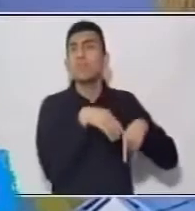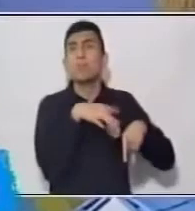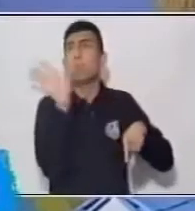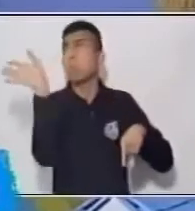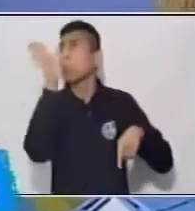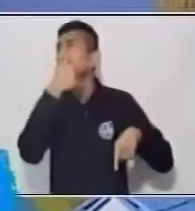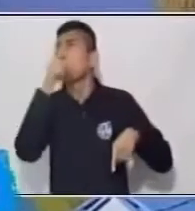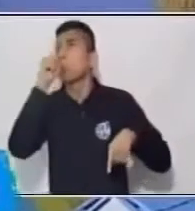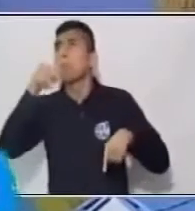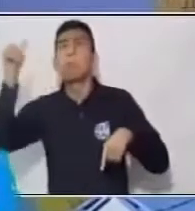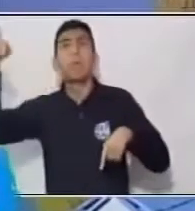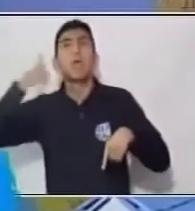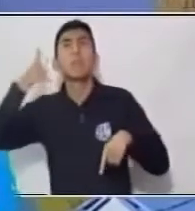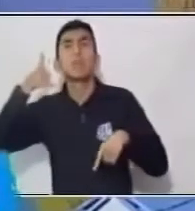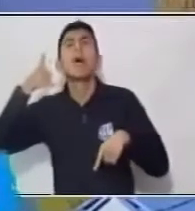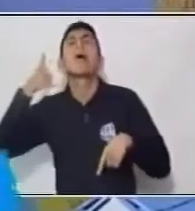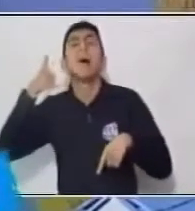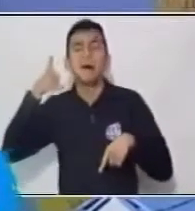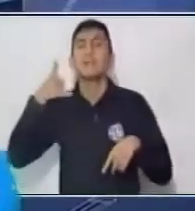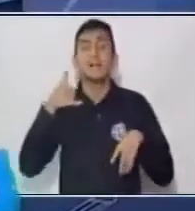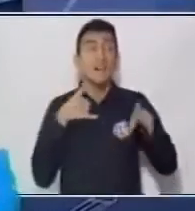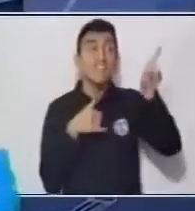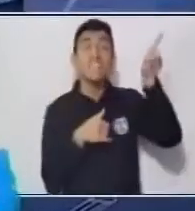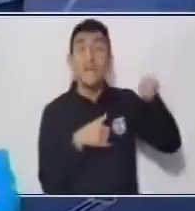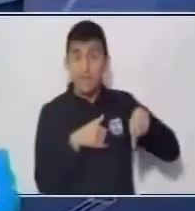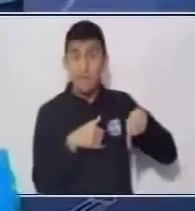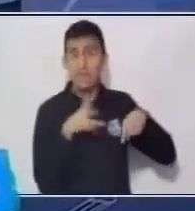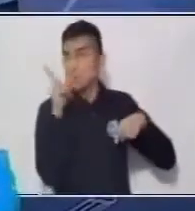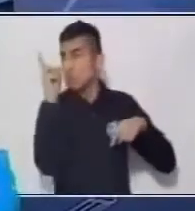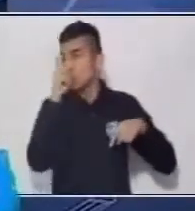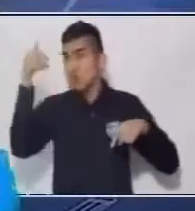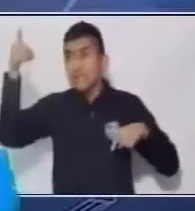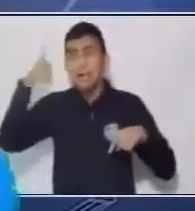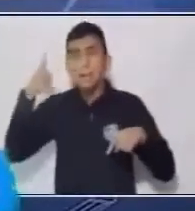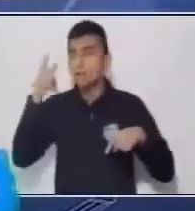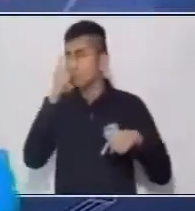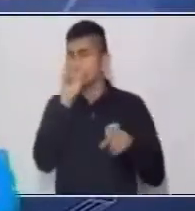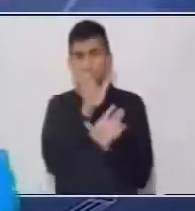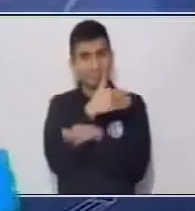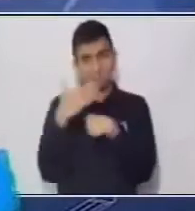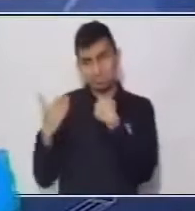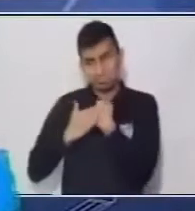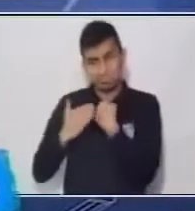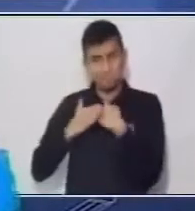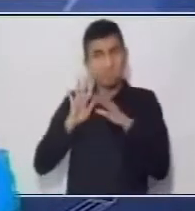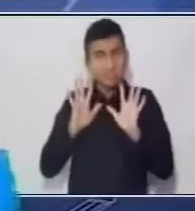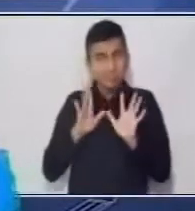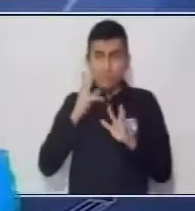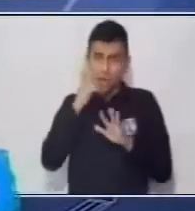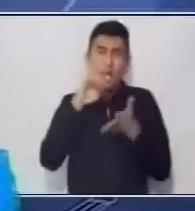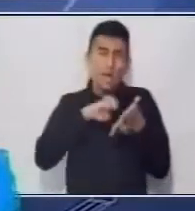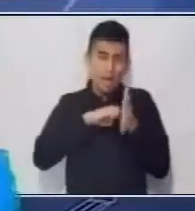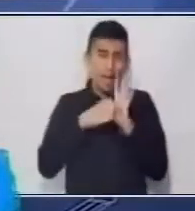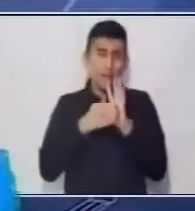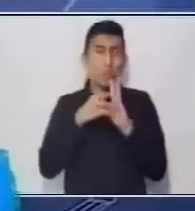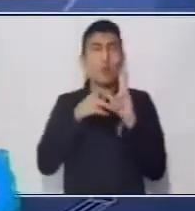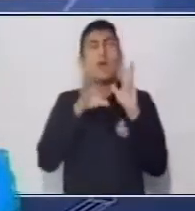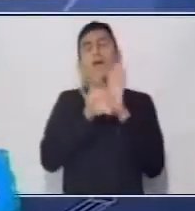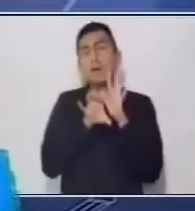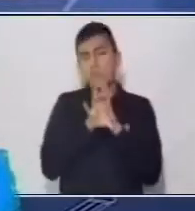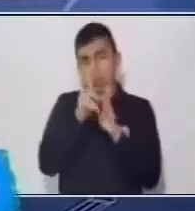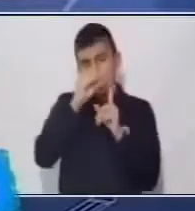llamó para avisar. Tenemos el verbo venir y el verbo llamar. Entonces tenemos ejemplos de estos tipos de